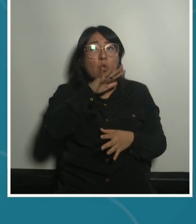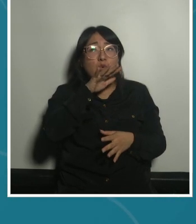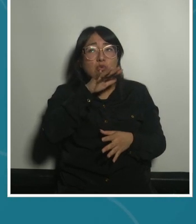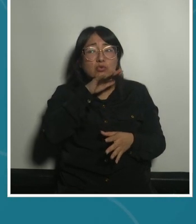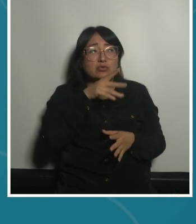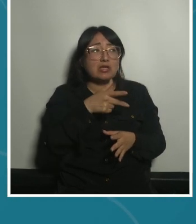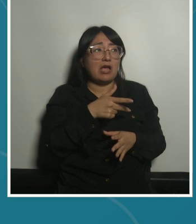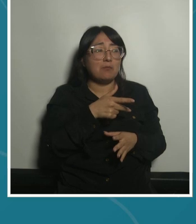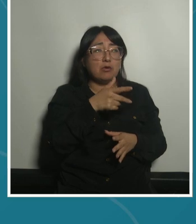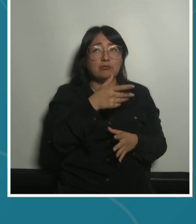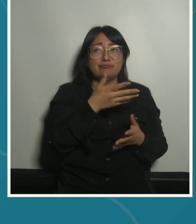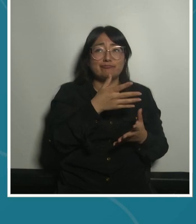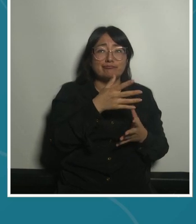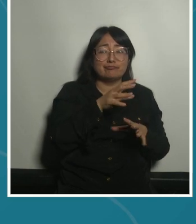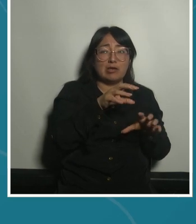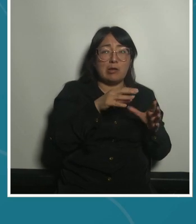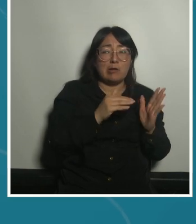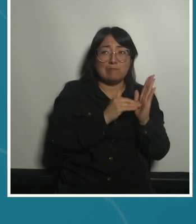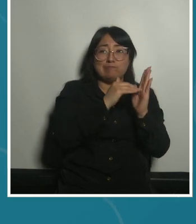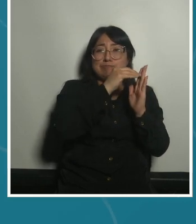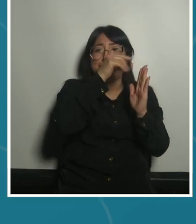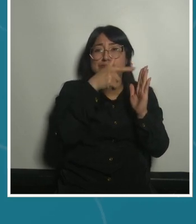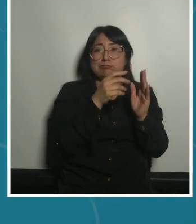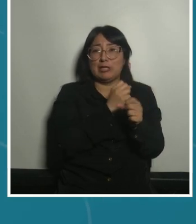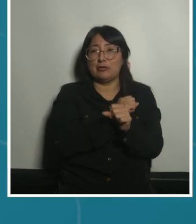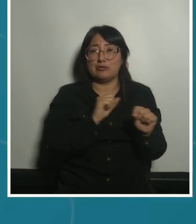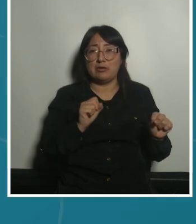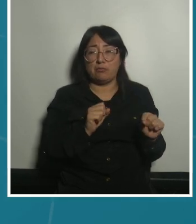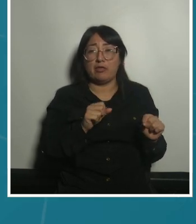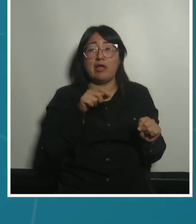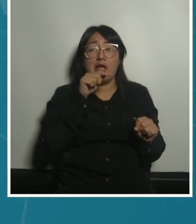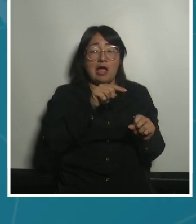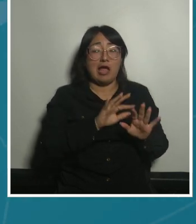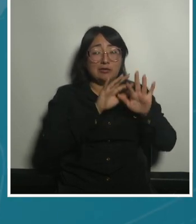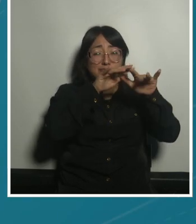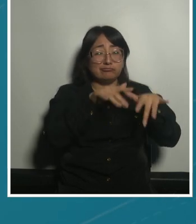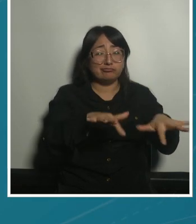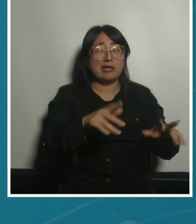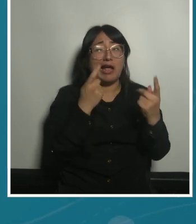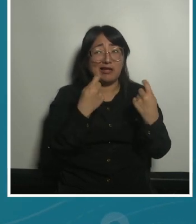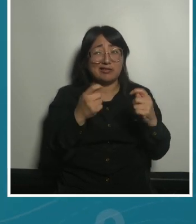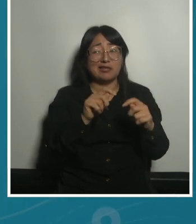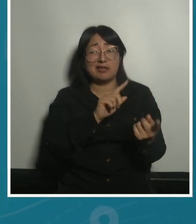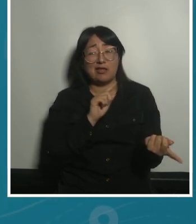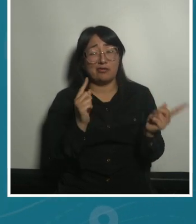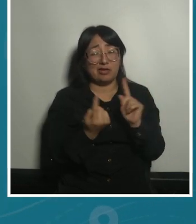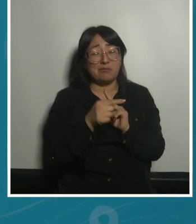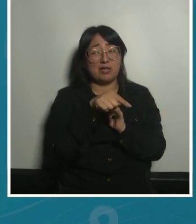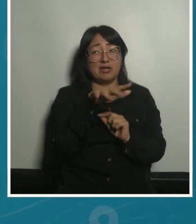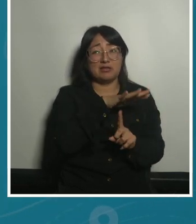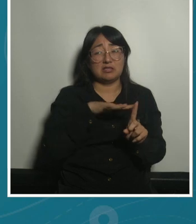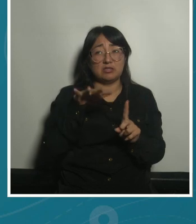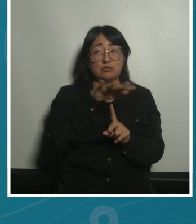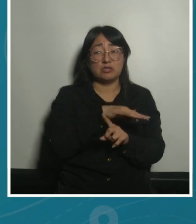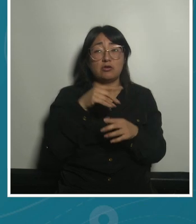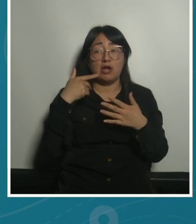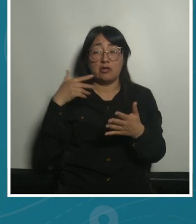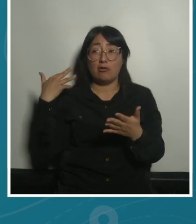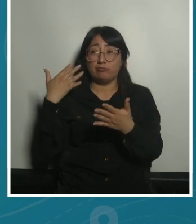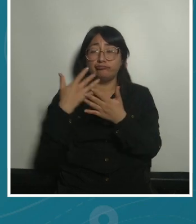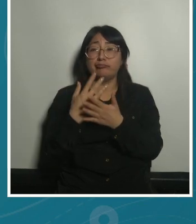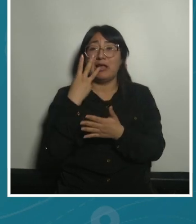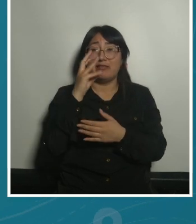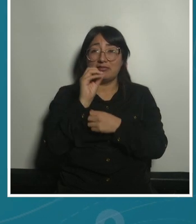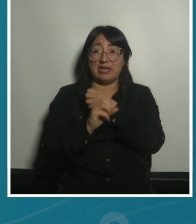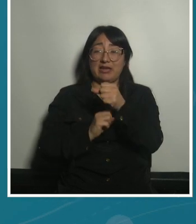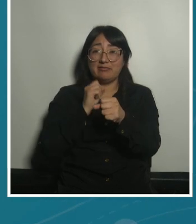son incompatibles. Principalmente las zonificaciones costeras han intentado relevar esto. Durante estos 30 años de